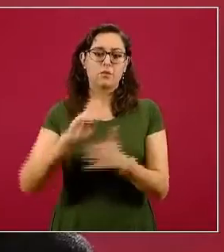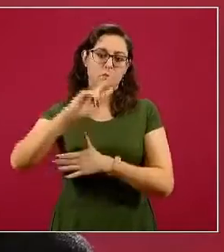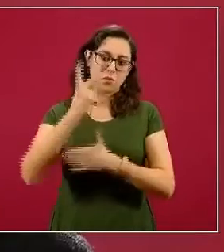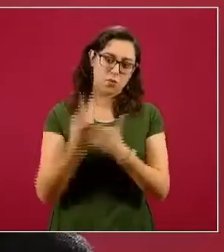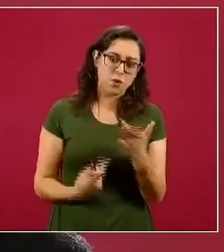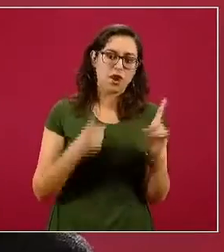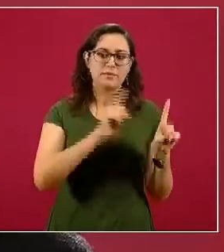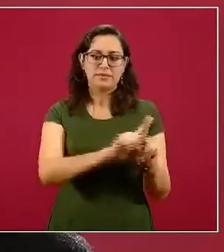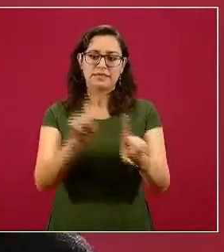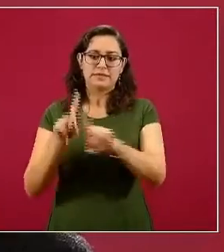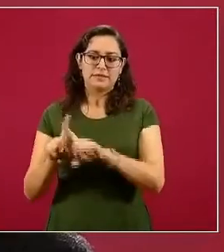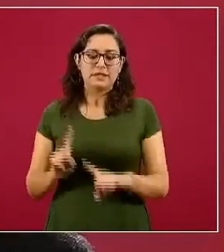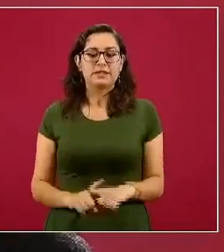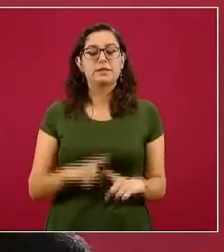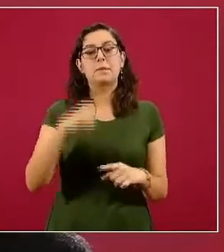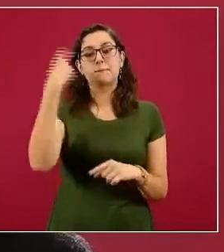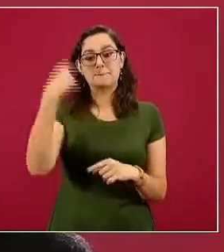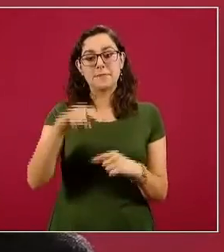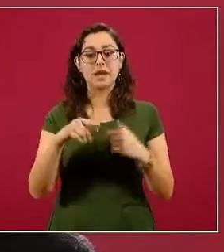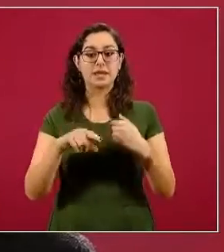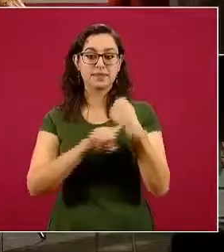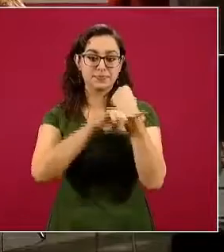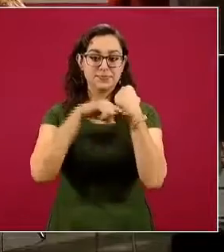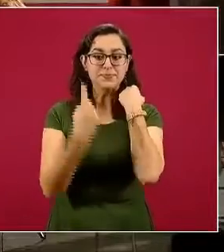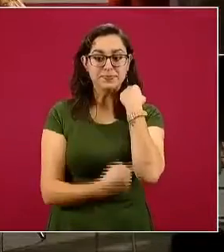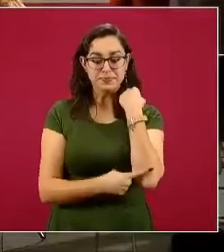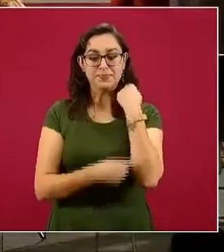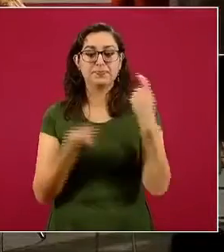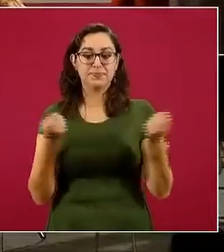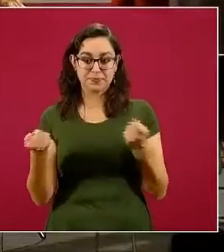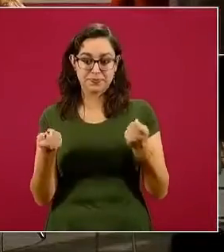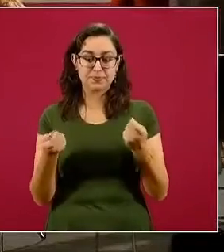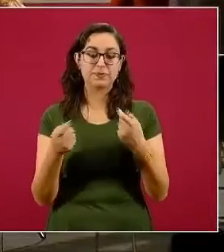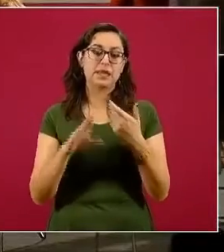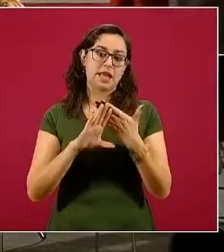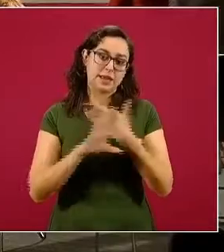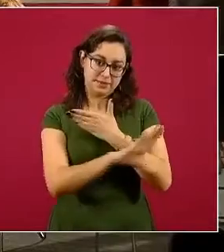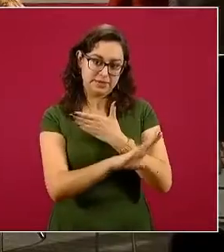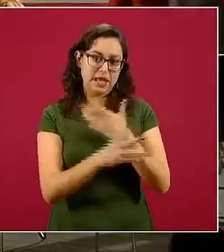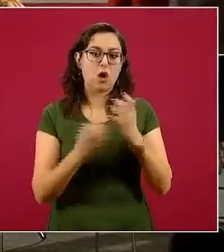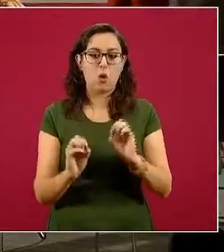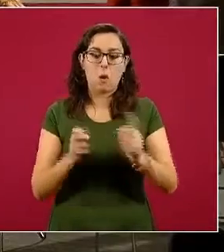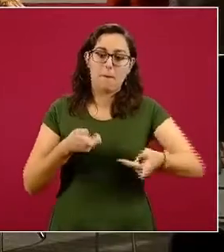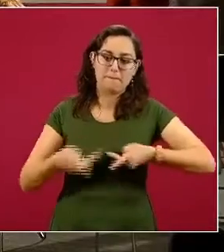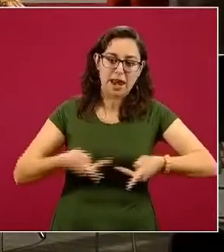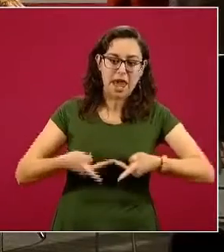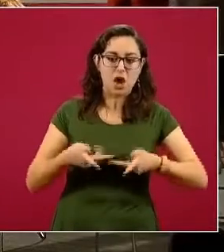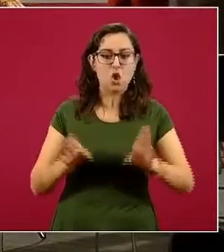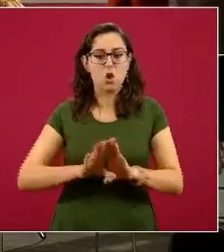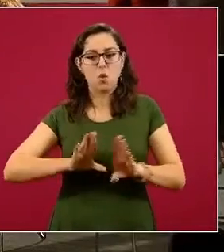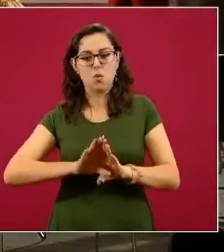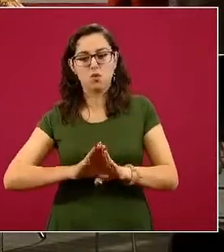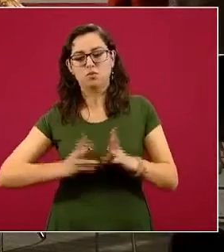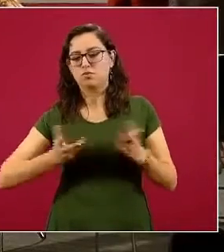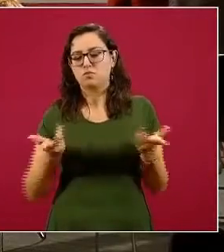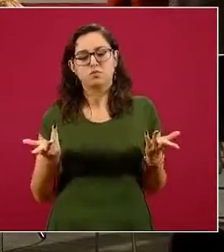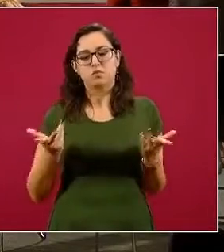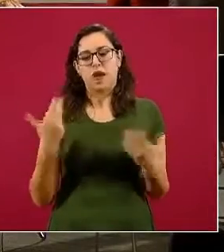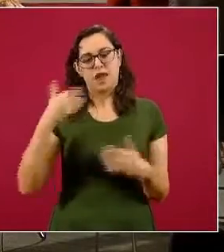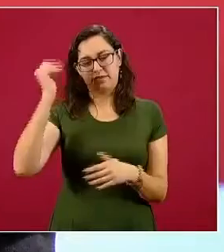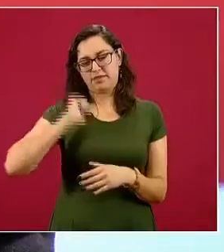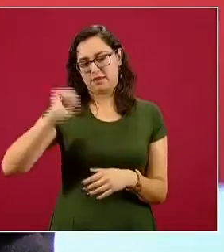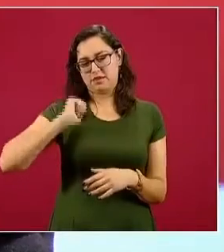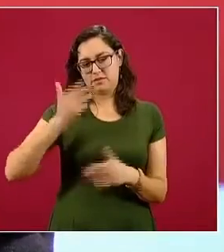programas de control de la fertilidad o de anticoncepción o de planificación familiar, como se le solía